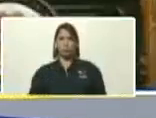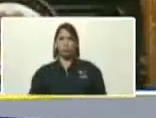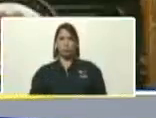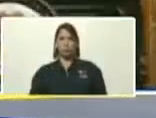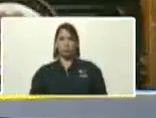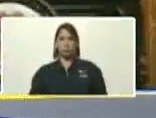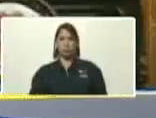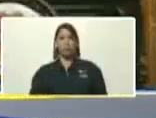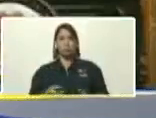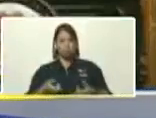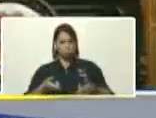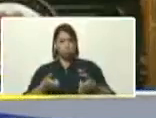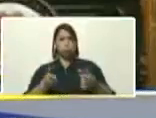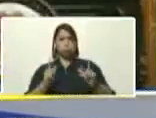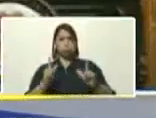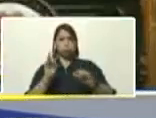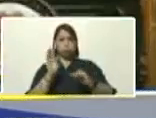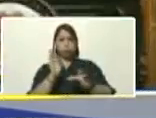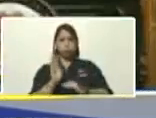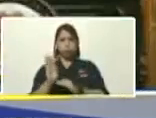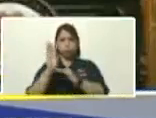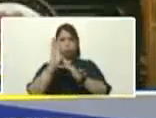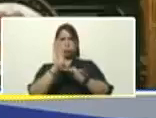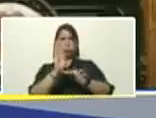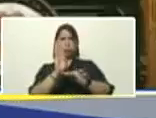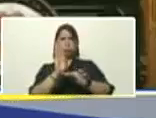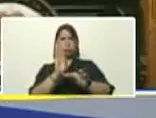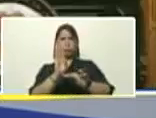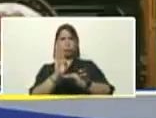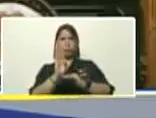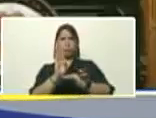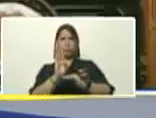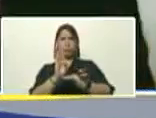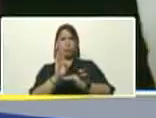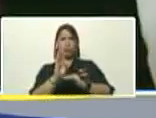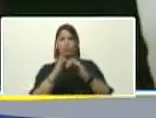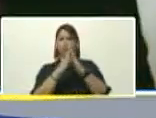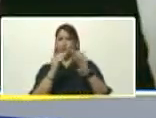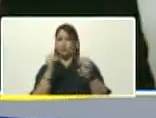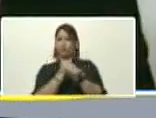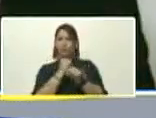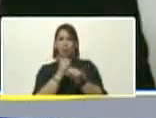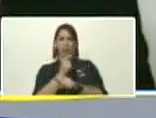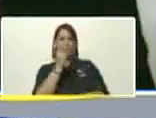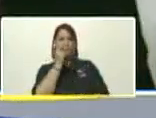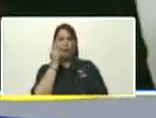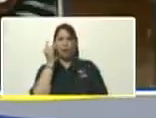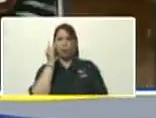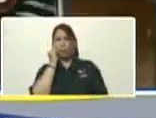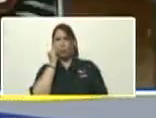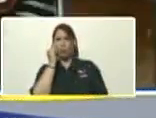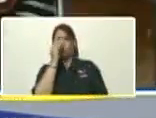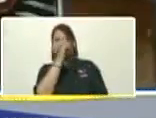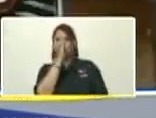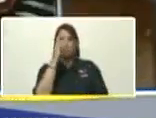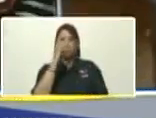que nos ha permitido proteger a la clase obrera en medio de esta